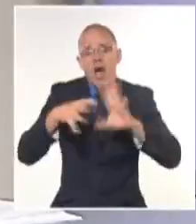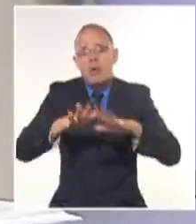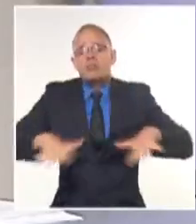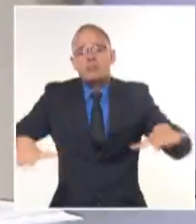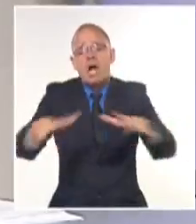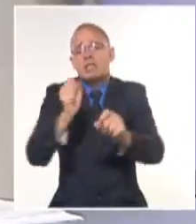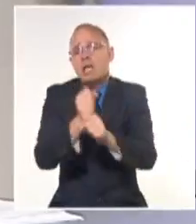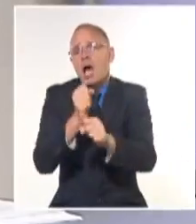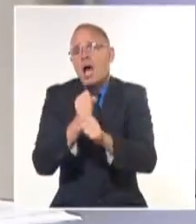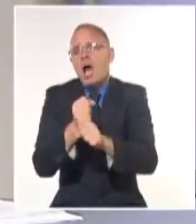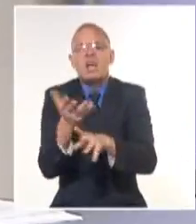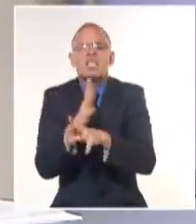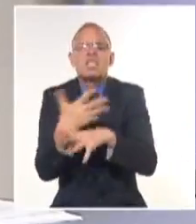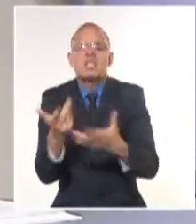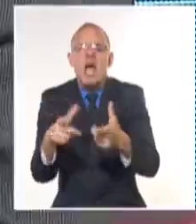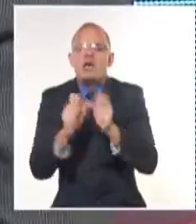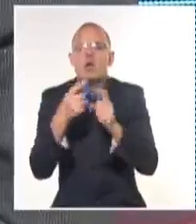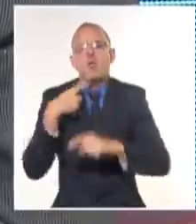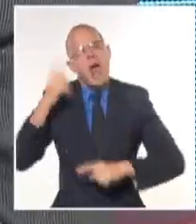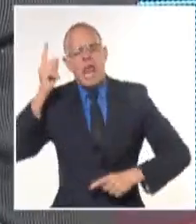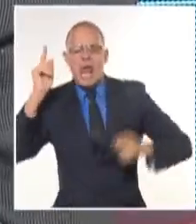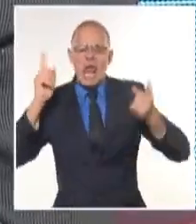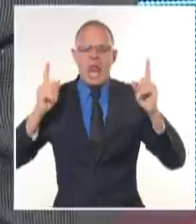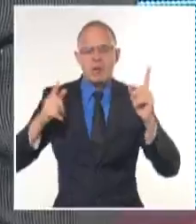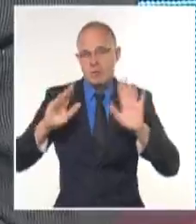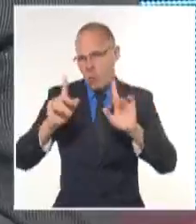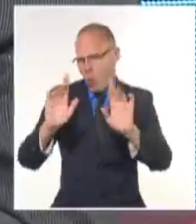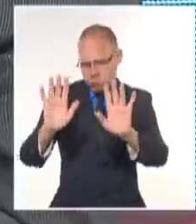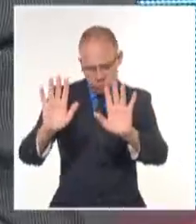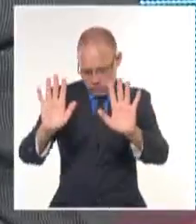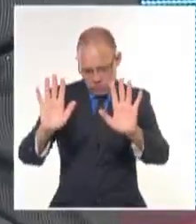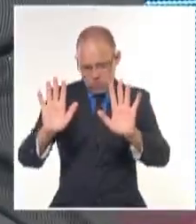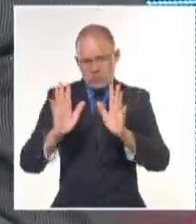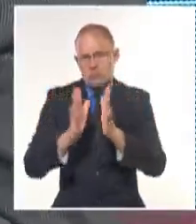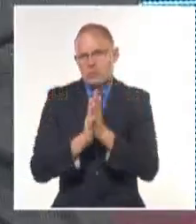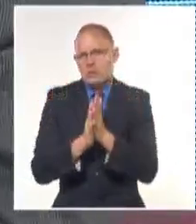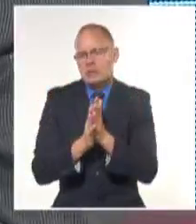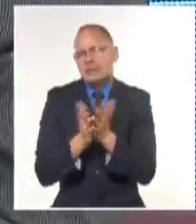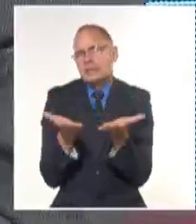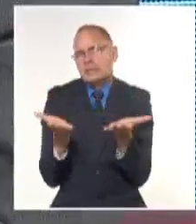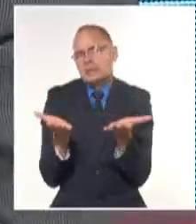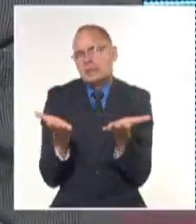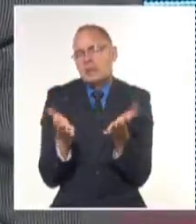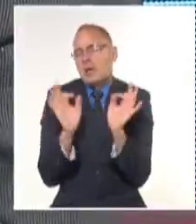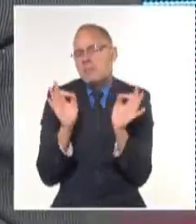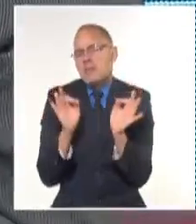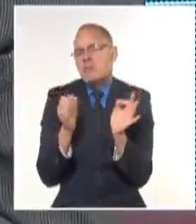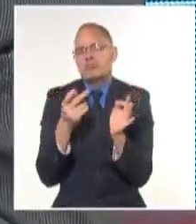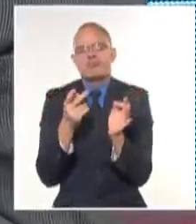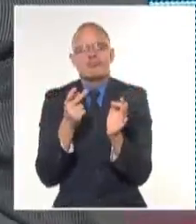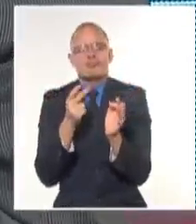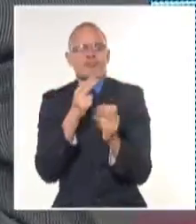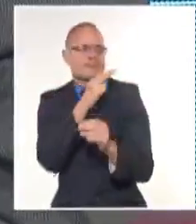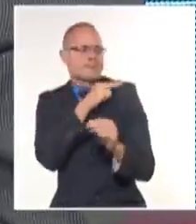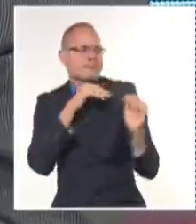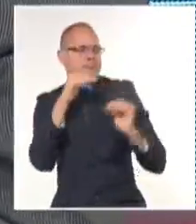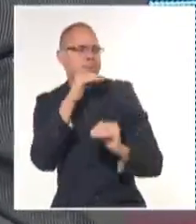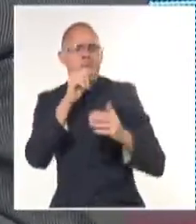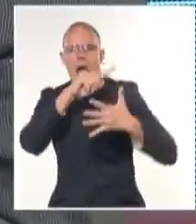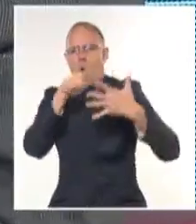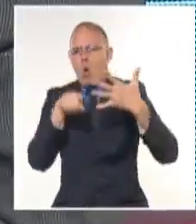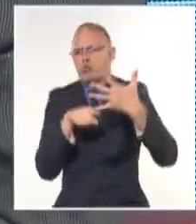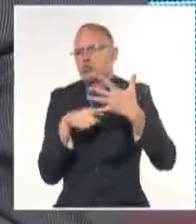gente y decirle 4 cosas. Rendir cuenta es, en nuestra consideración, transparentar la gestión que está haciendo la administración, la gestión sobre los